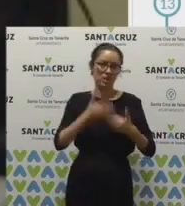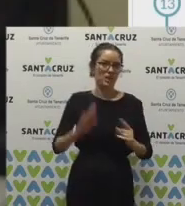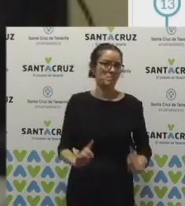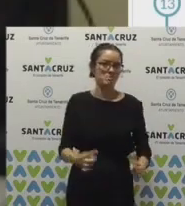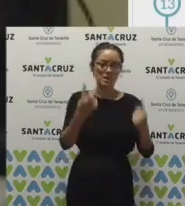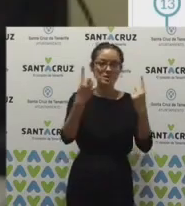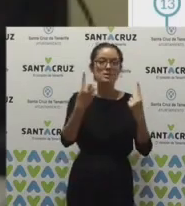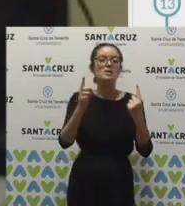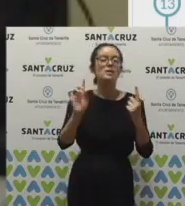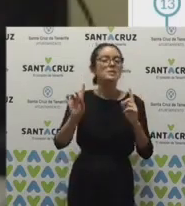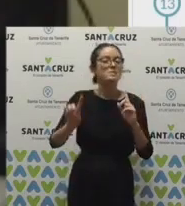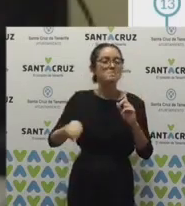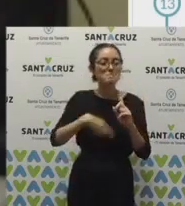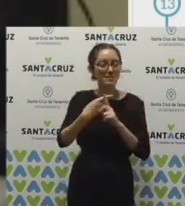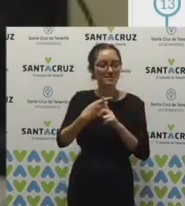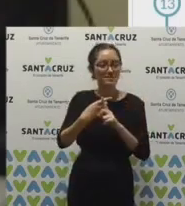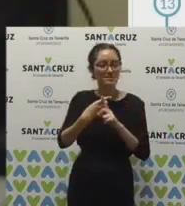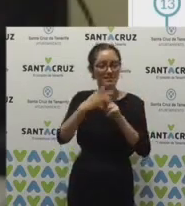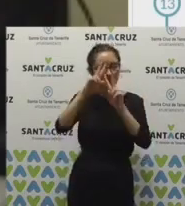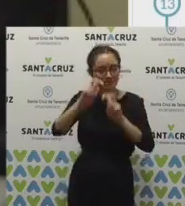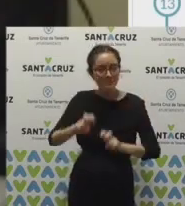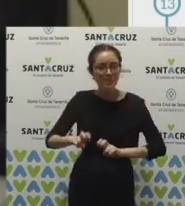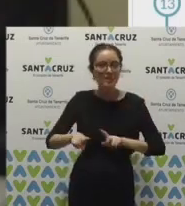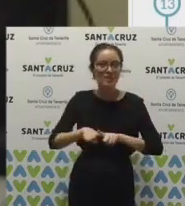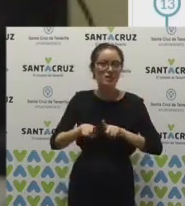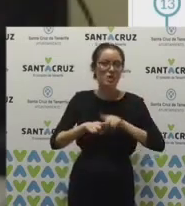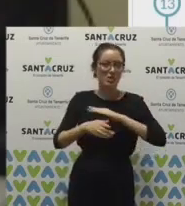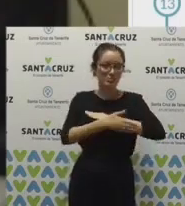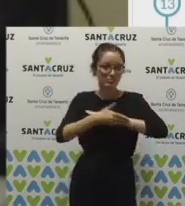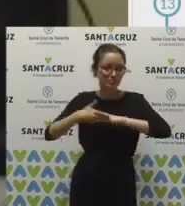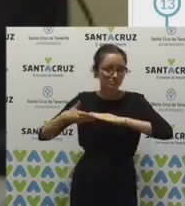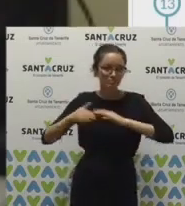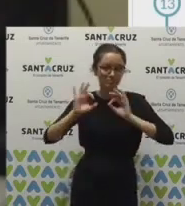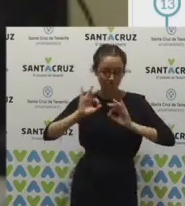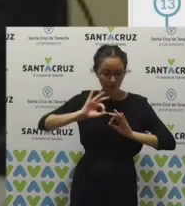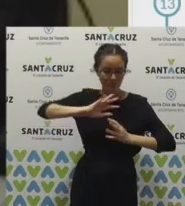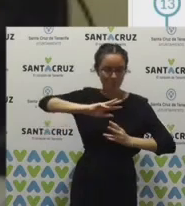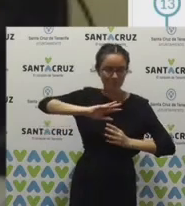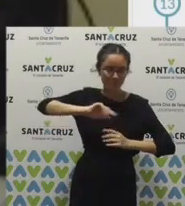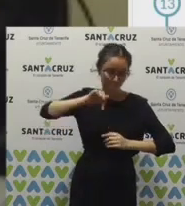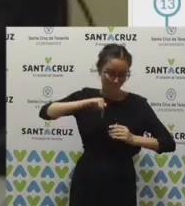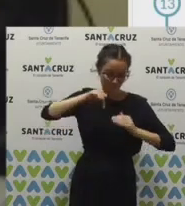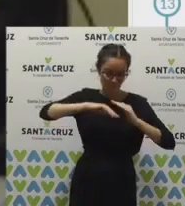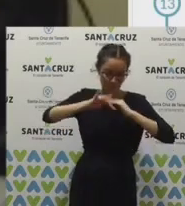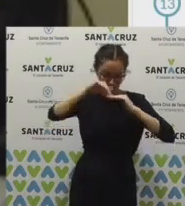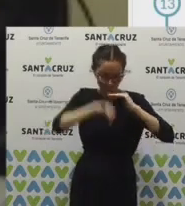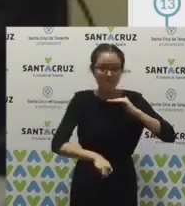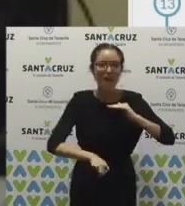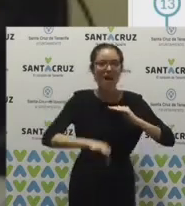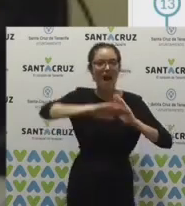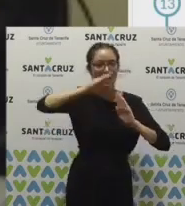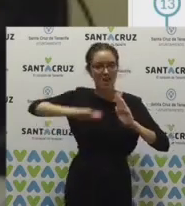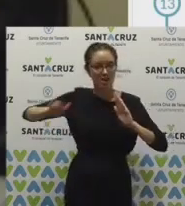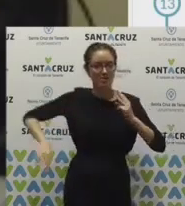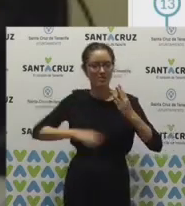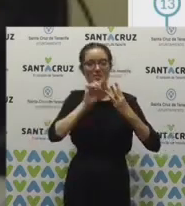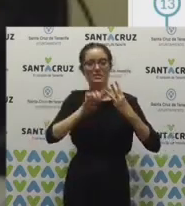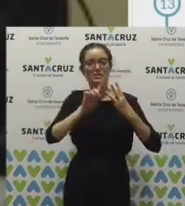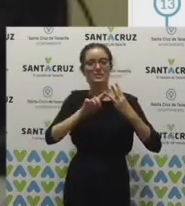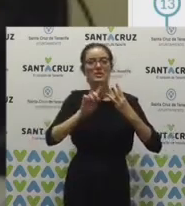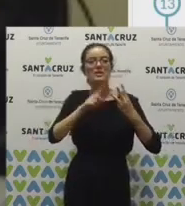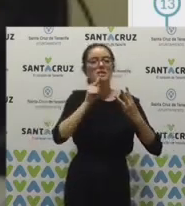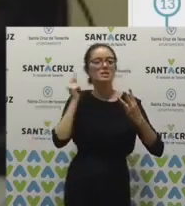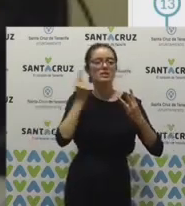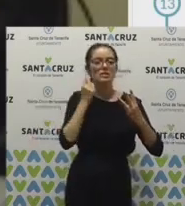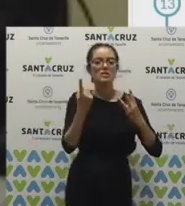analizando específicamente el litoral de la reserva de biósfera de nada en punto el punto 3 la identificación de las necesidades